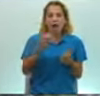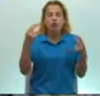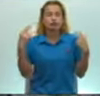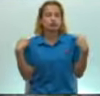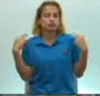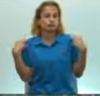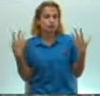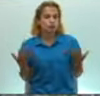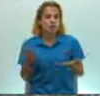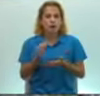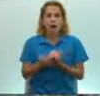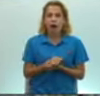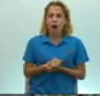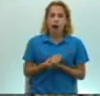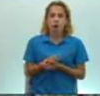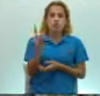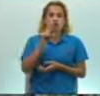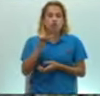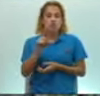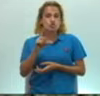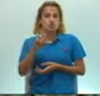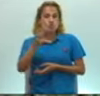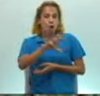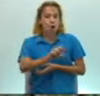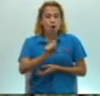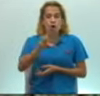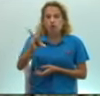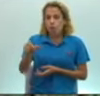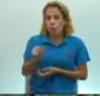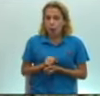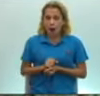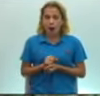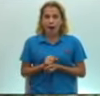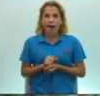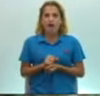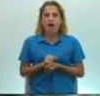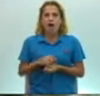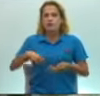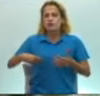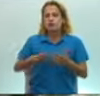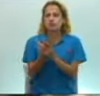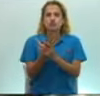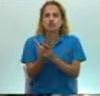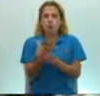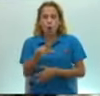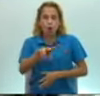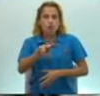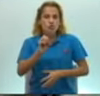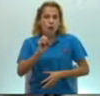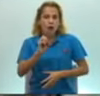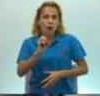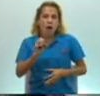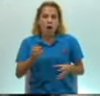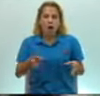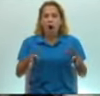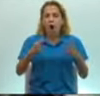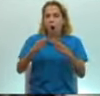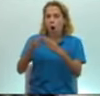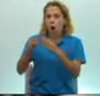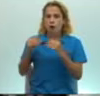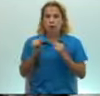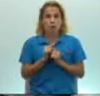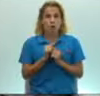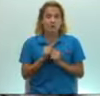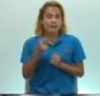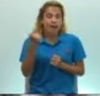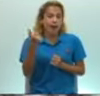a las provincias, nombró funcionarios que no se dedicaran a saquearla, fundó nuevas colonias. Fíjate que hay una perspectiva